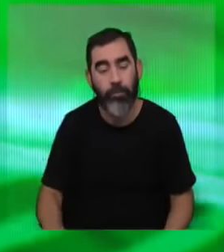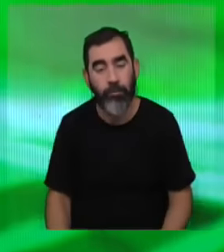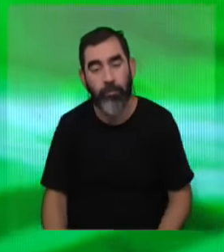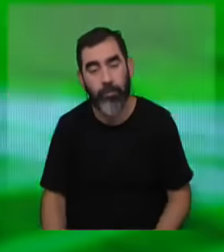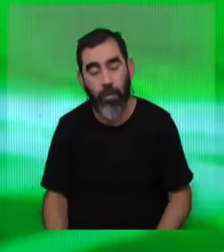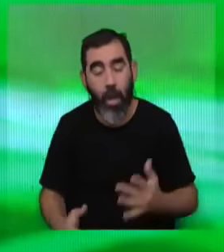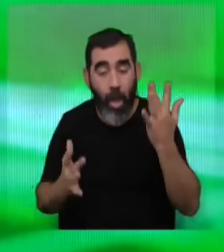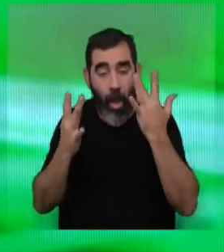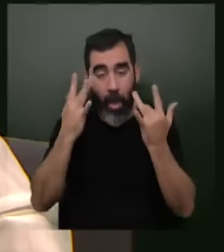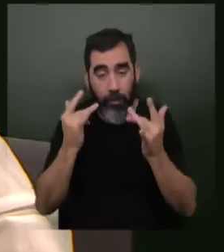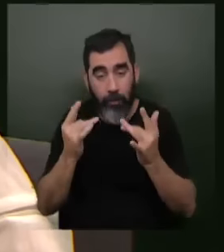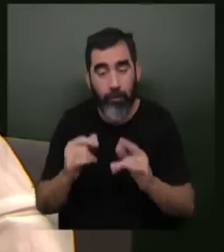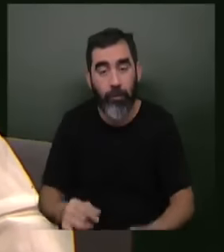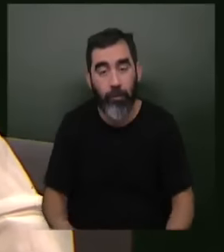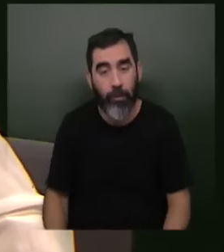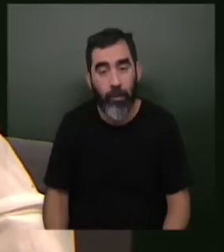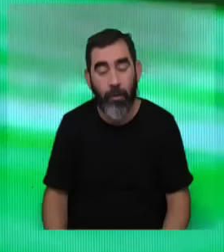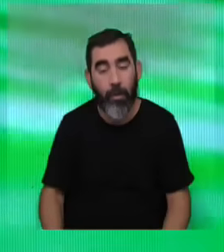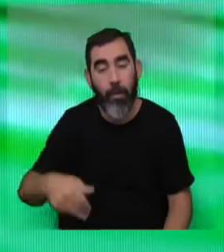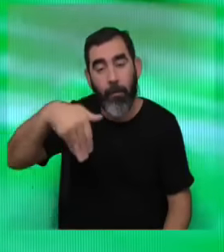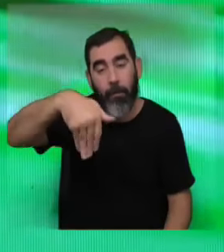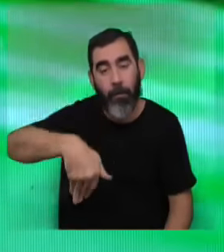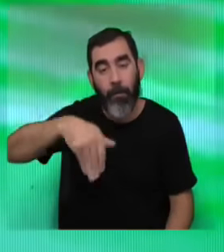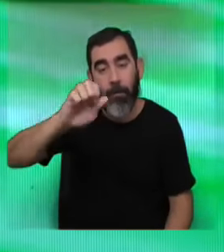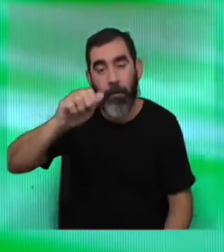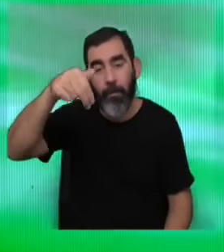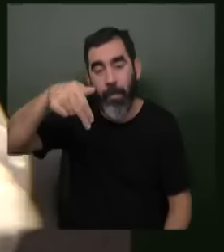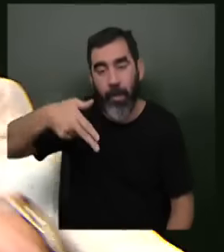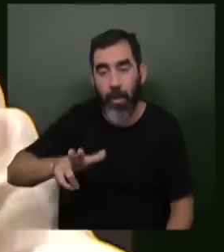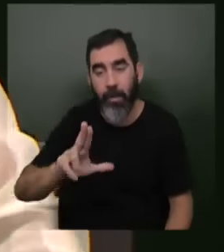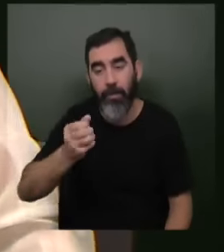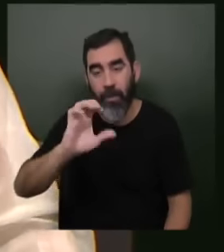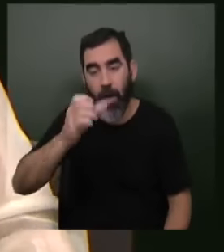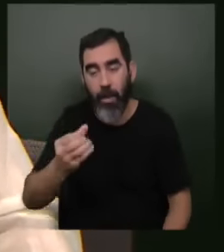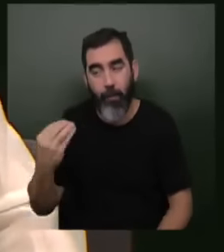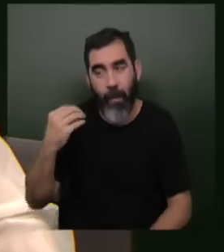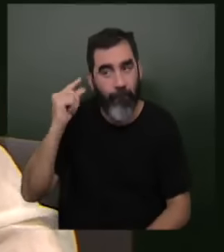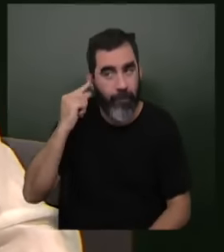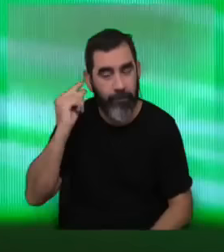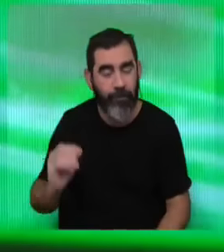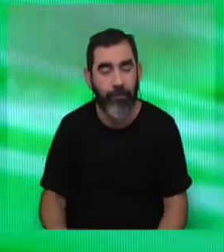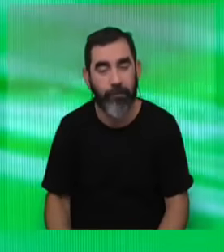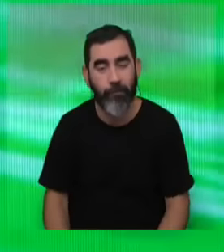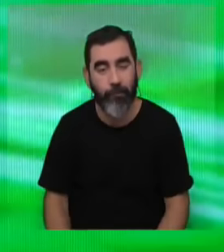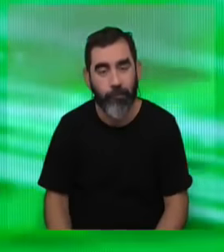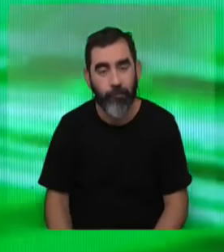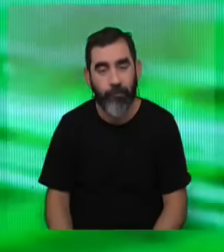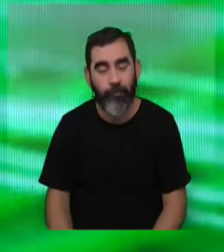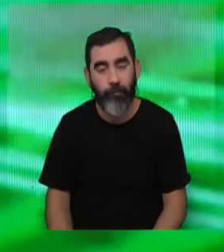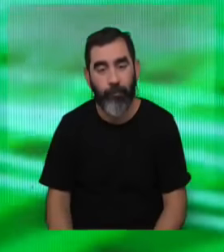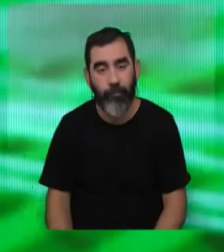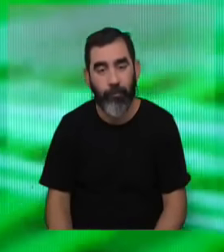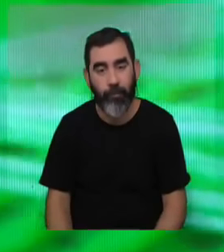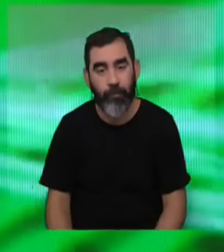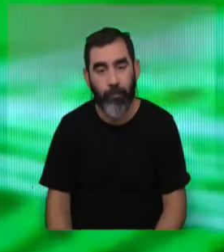artística Miguel Ángel Menchaca Ay Miguel Ángel Menchaca gracias Me avisa me avisa este